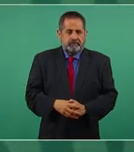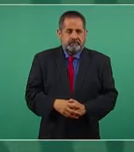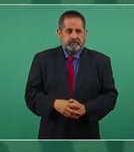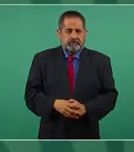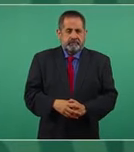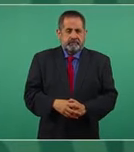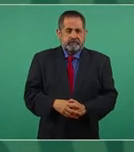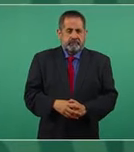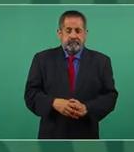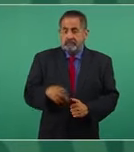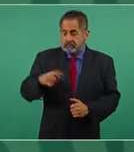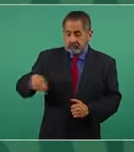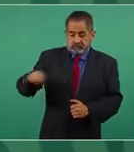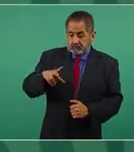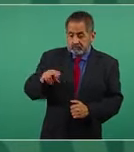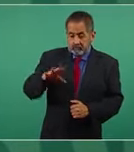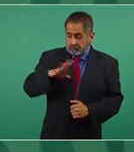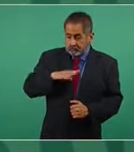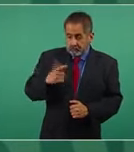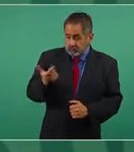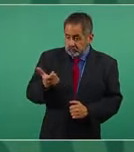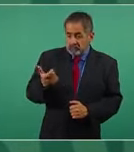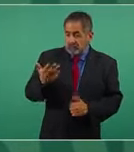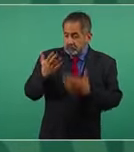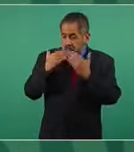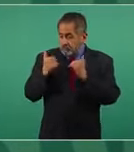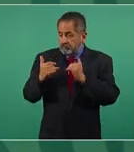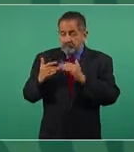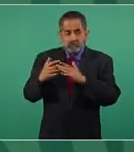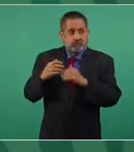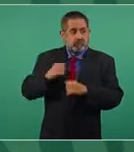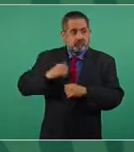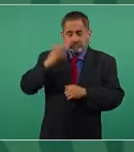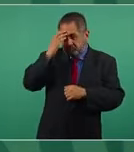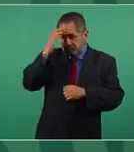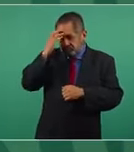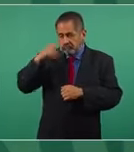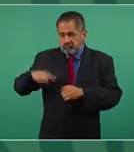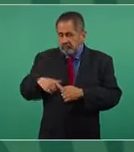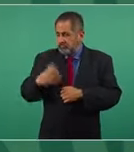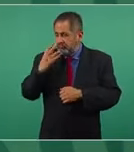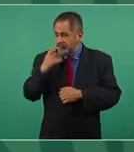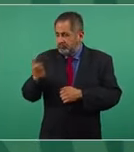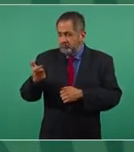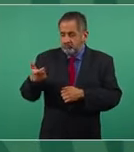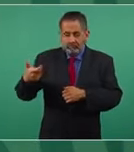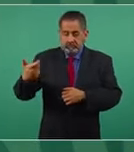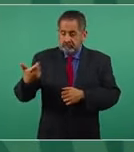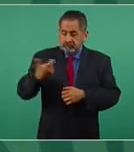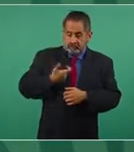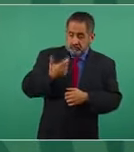Solo se castiga al que no tiene agarraderas, al que no tiene con qué comprar su inocencia.